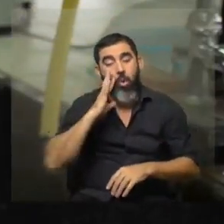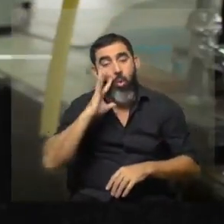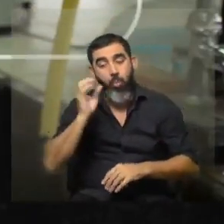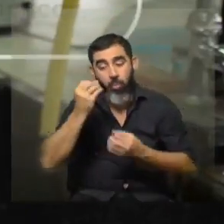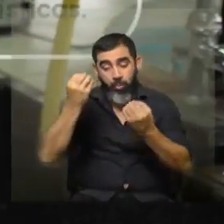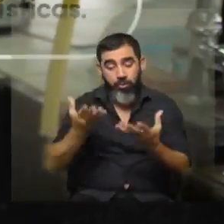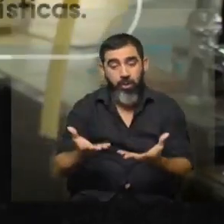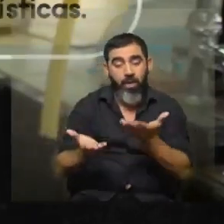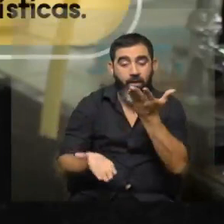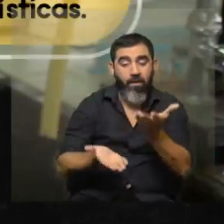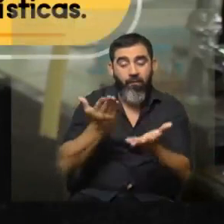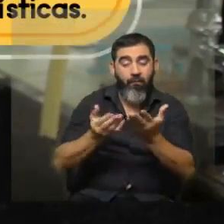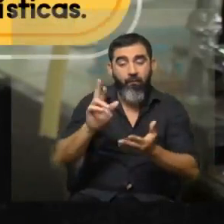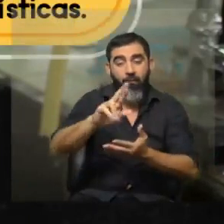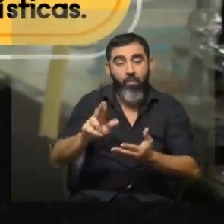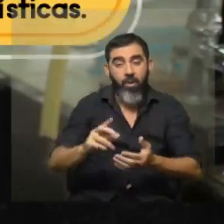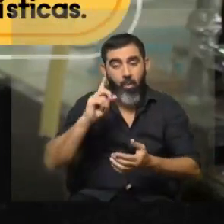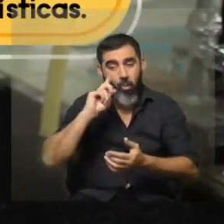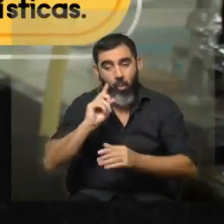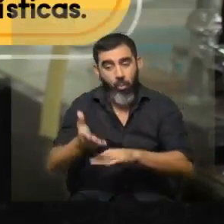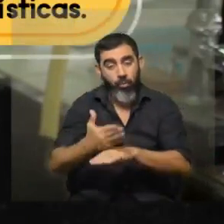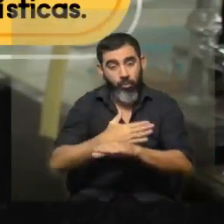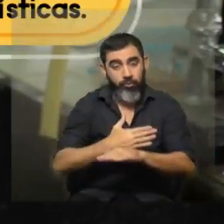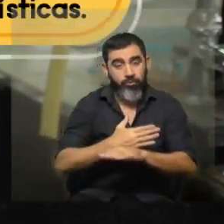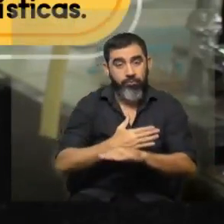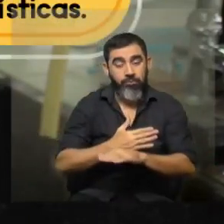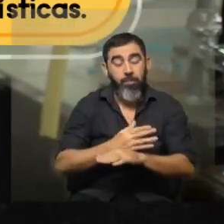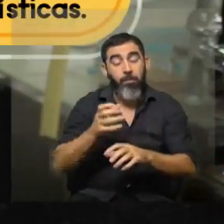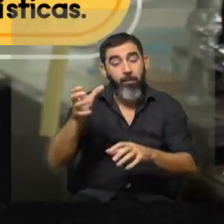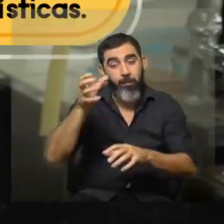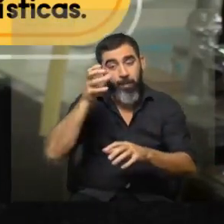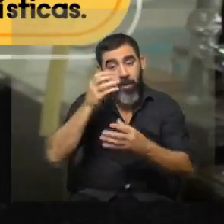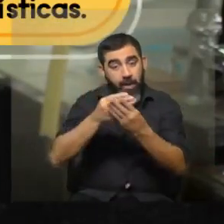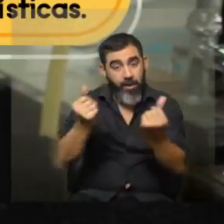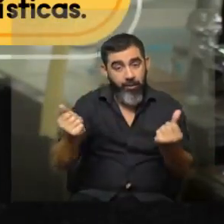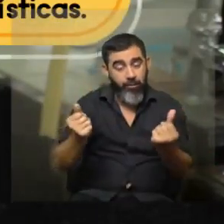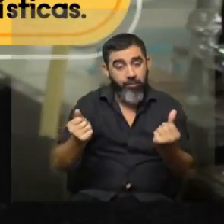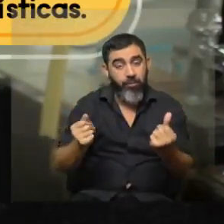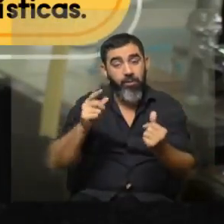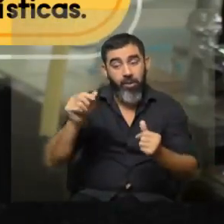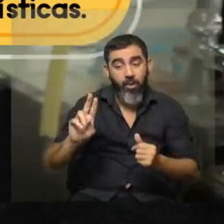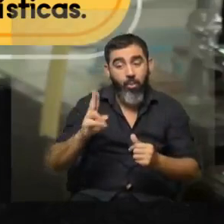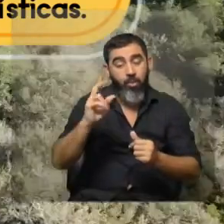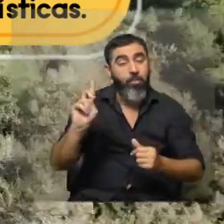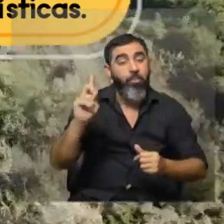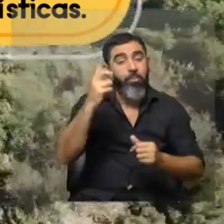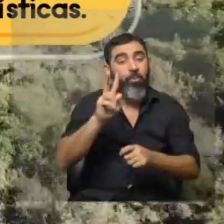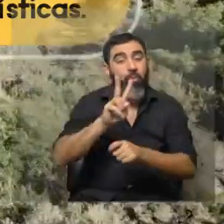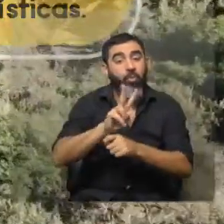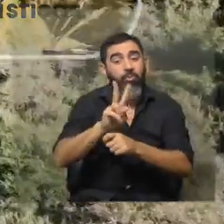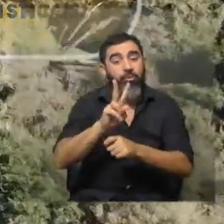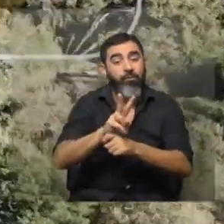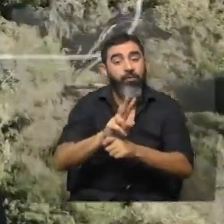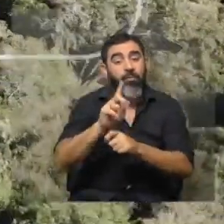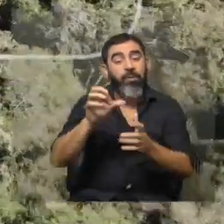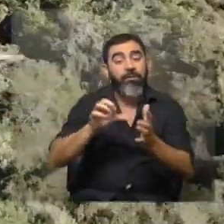de evaluar un ratón desconocido, amenazado y, dentro de lo que es Uruguay, prioritario para la conservación y prioritario